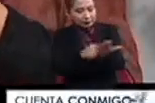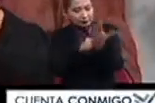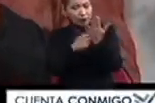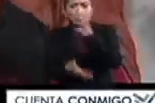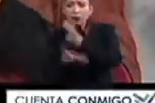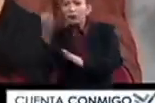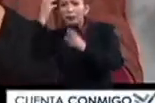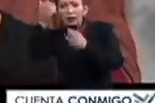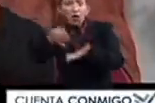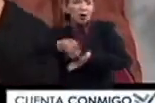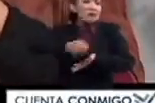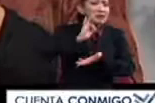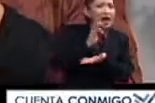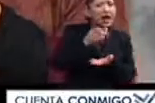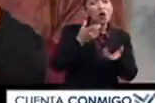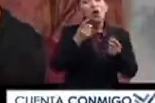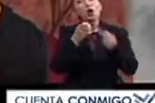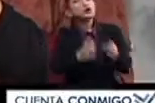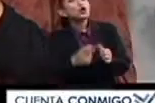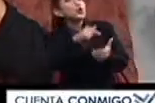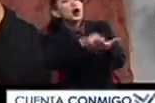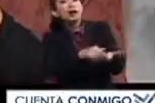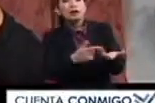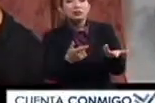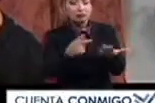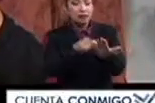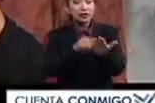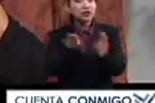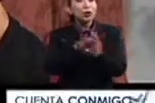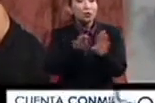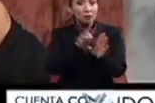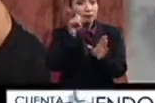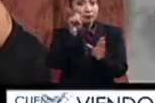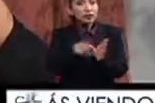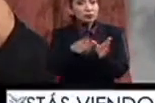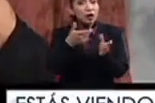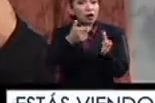fui a bañar, que me tomé un café, etcétera, acaba siendo una especie de